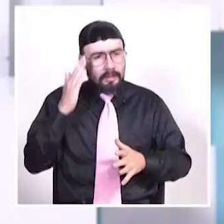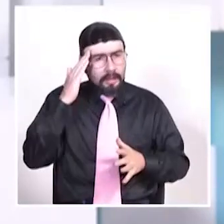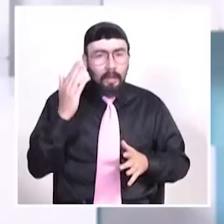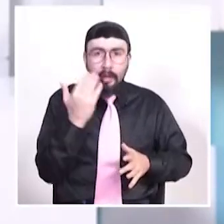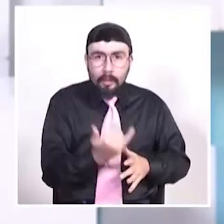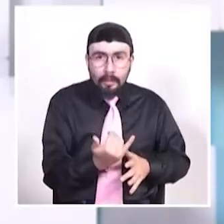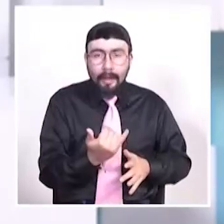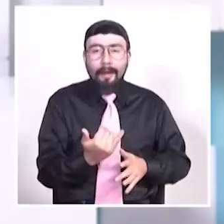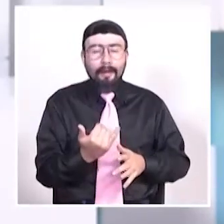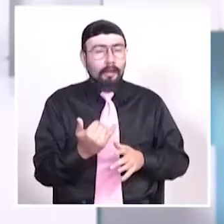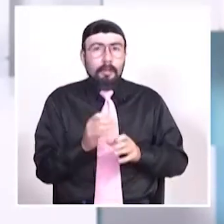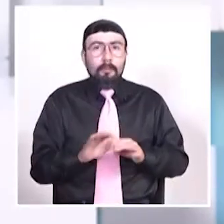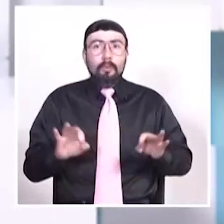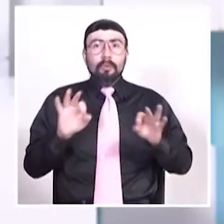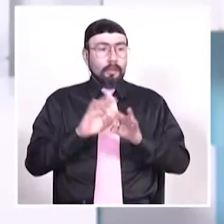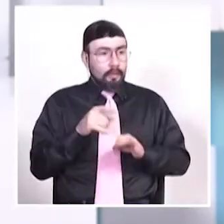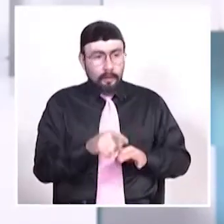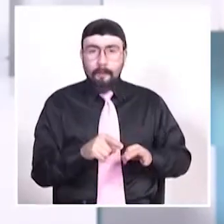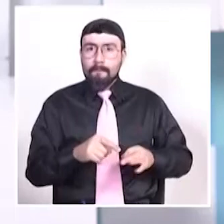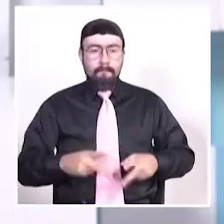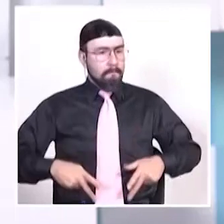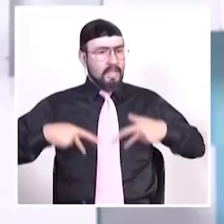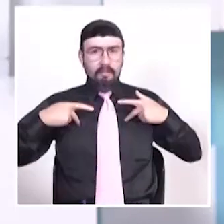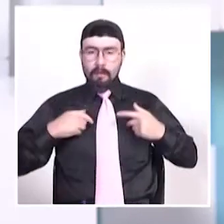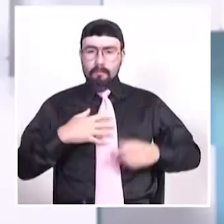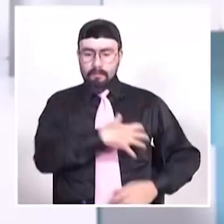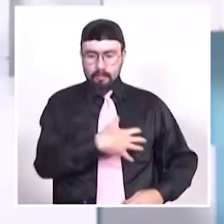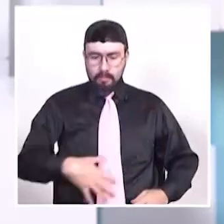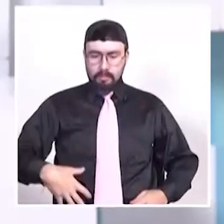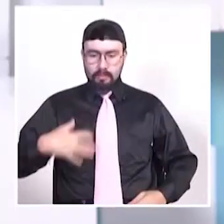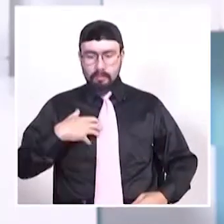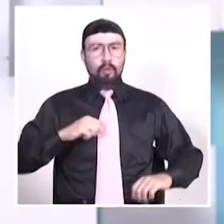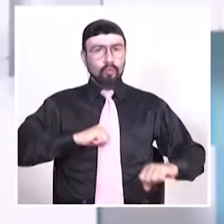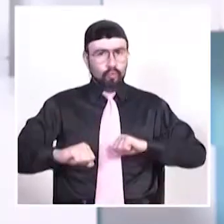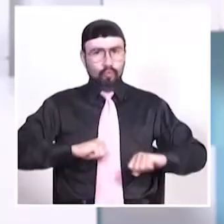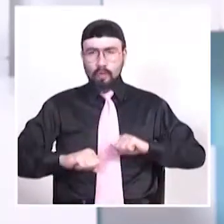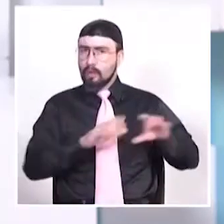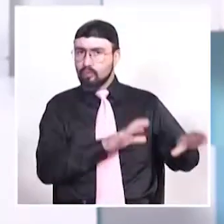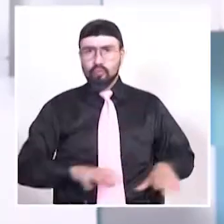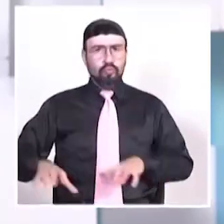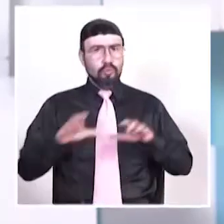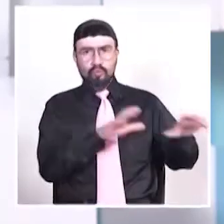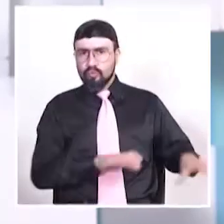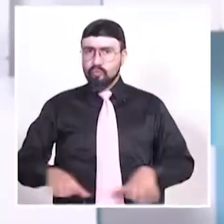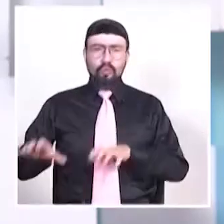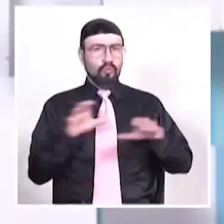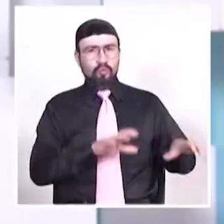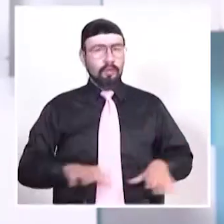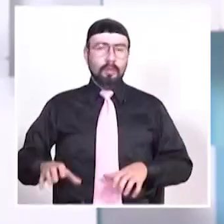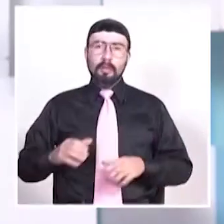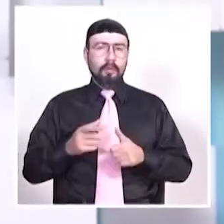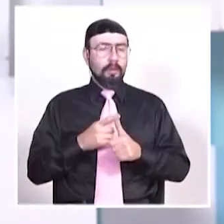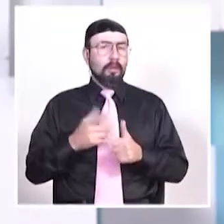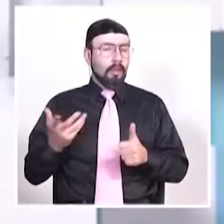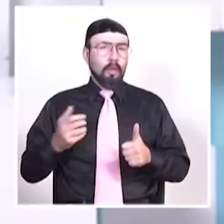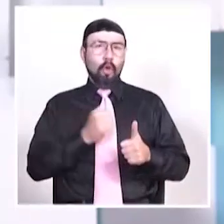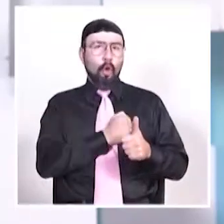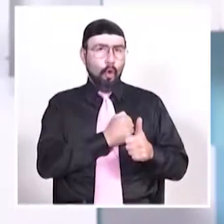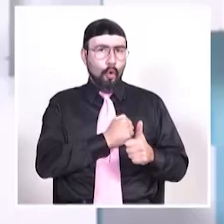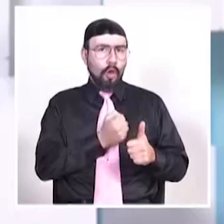mantener vitalidad de órganos que son fundamentales para la vida, como son por ejemplo el